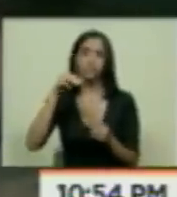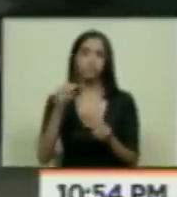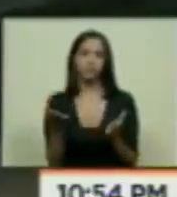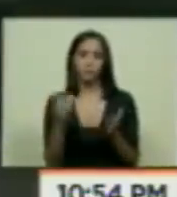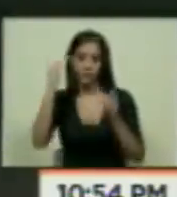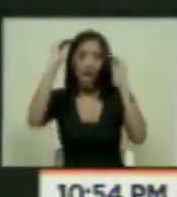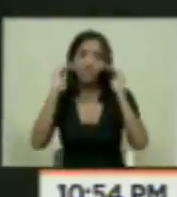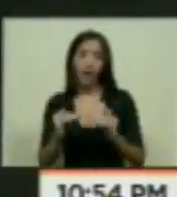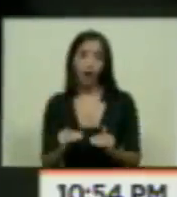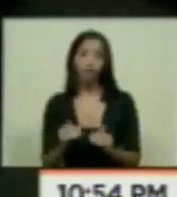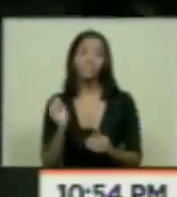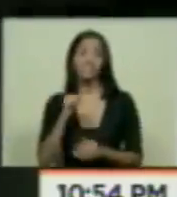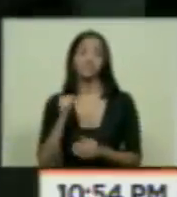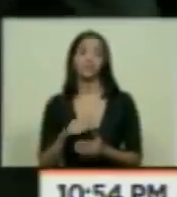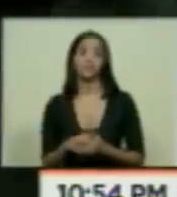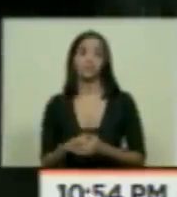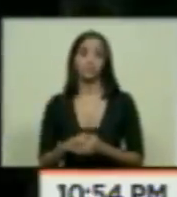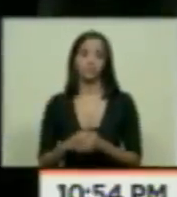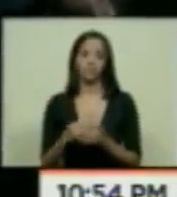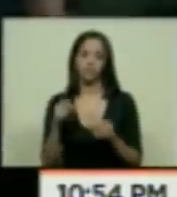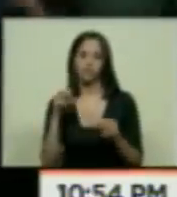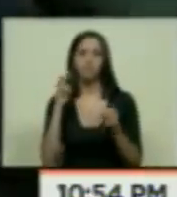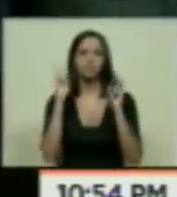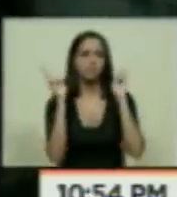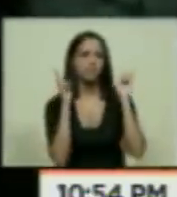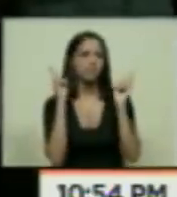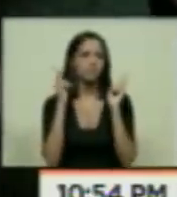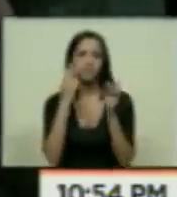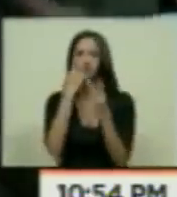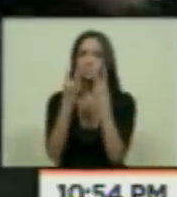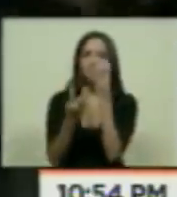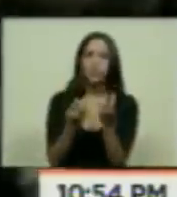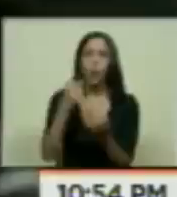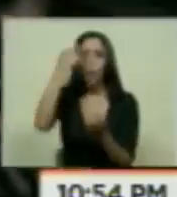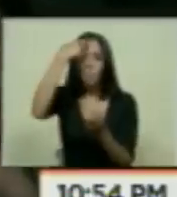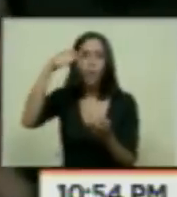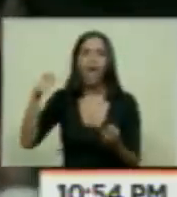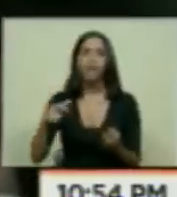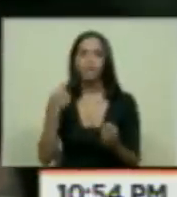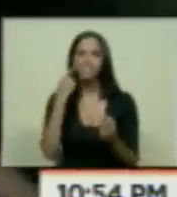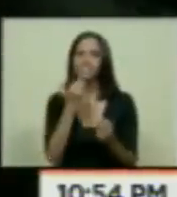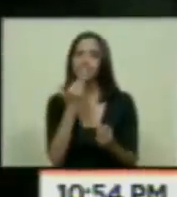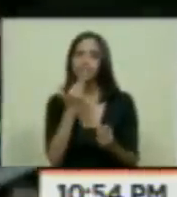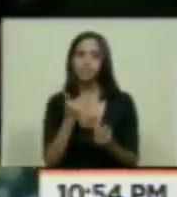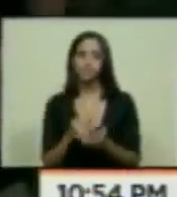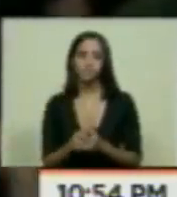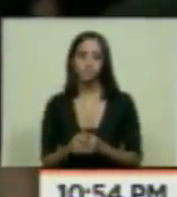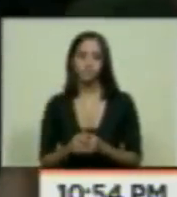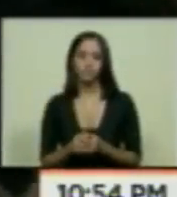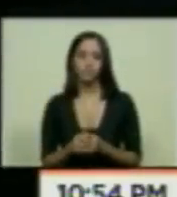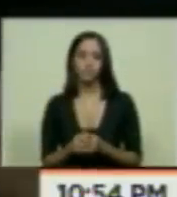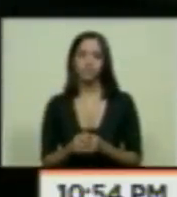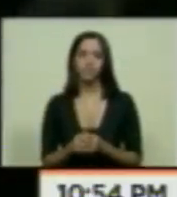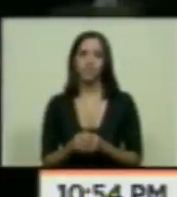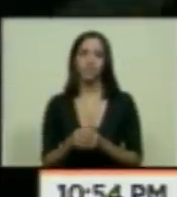Ya bajó. Recorrió el pueblo a pie para estar cerca de los necesitados. Está bajo resguardo.